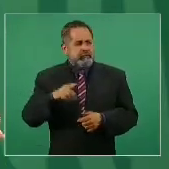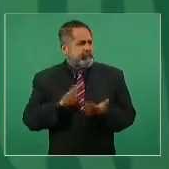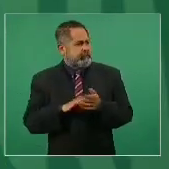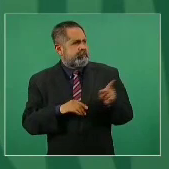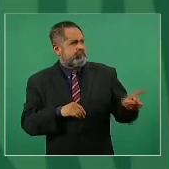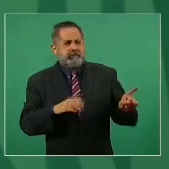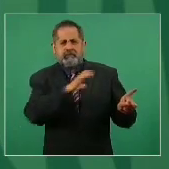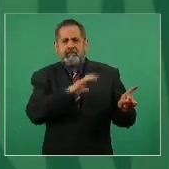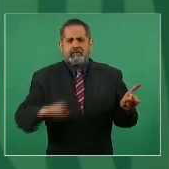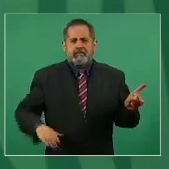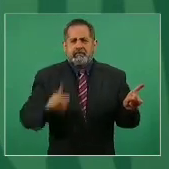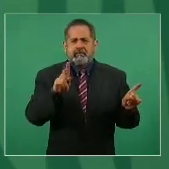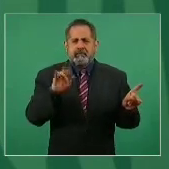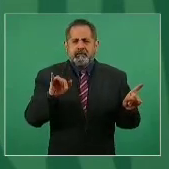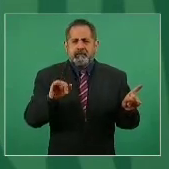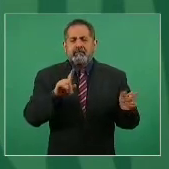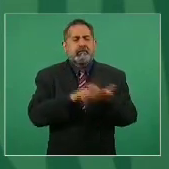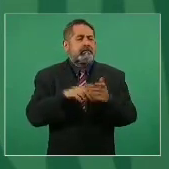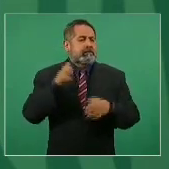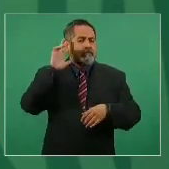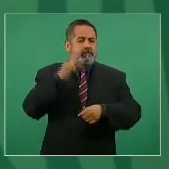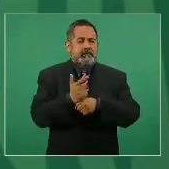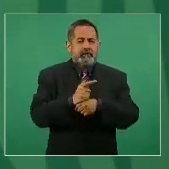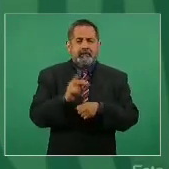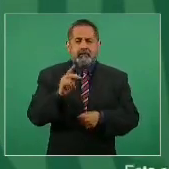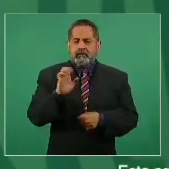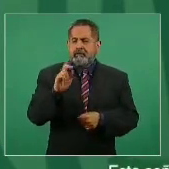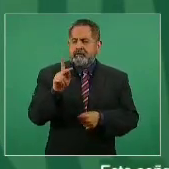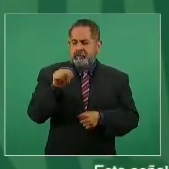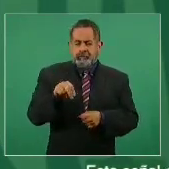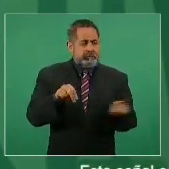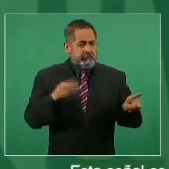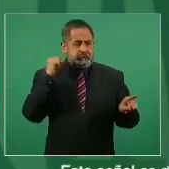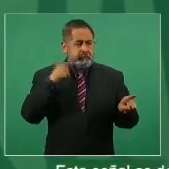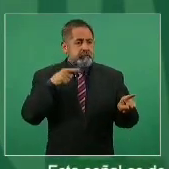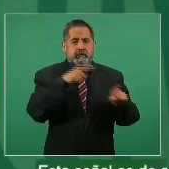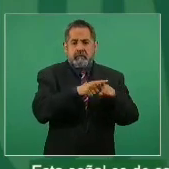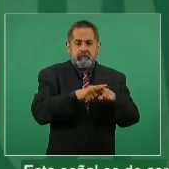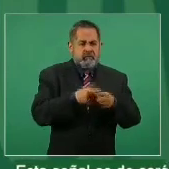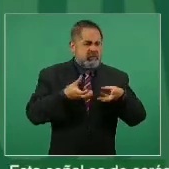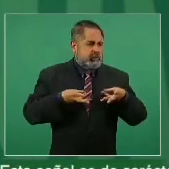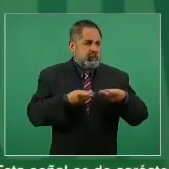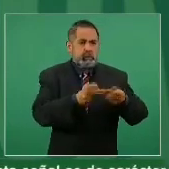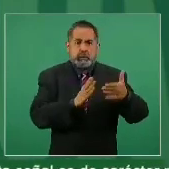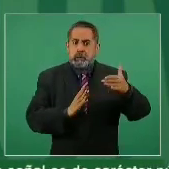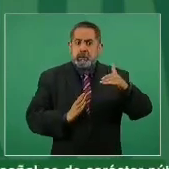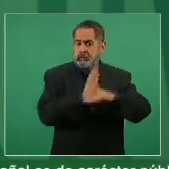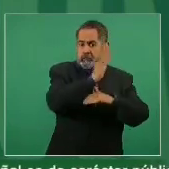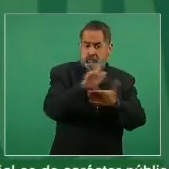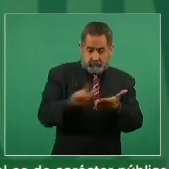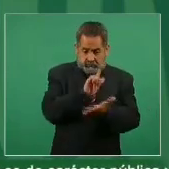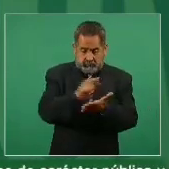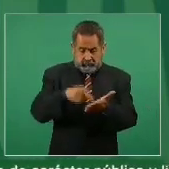de que el candidato del PRI, en ese entonces, el licenciado Peña Nieto, había rebasado el tope de